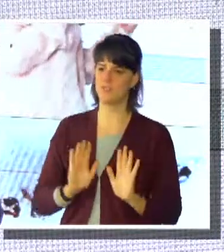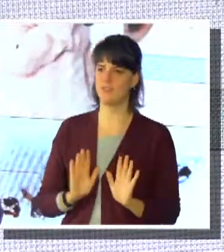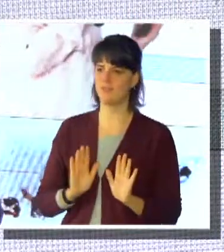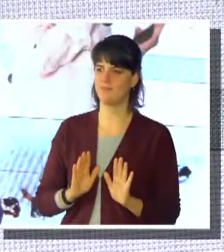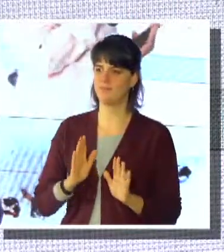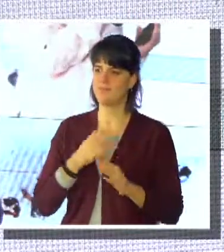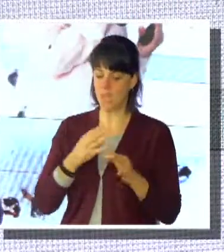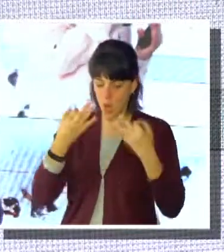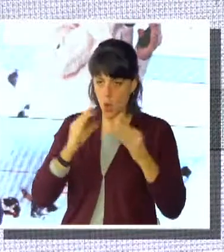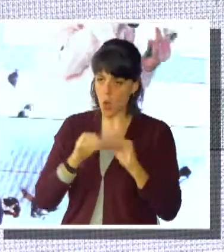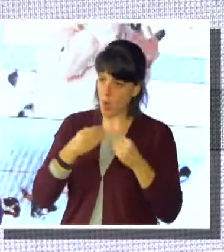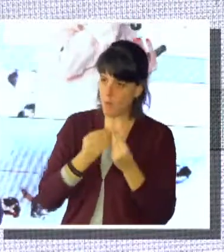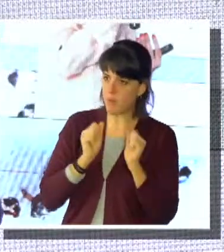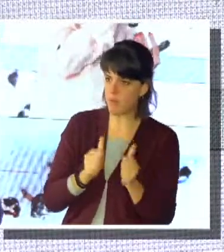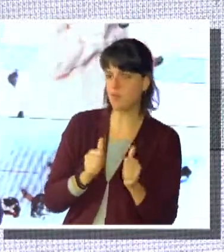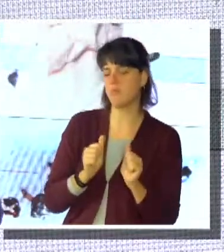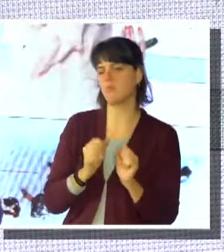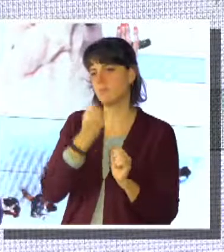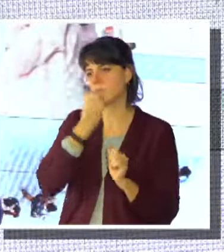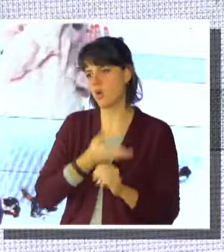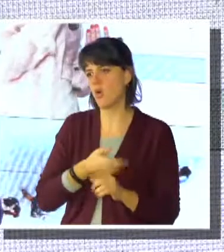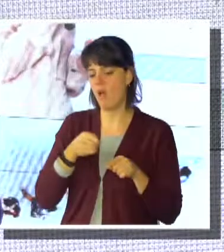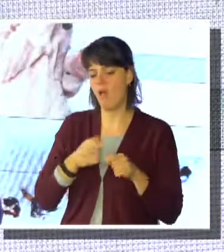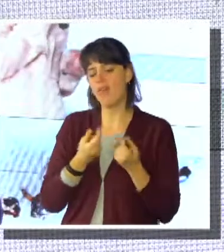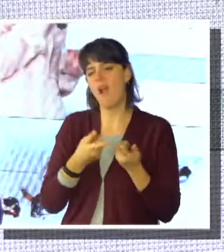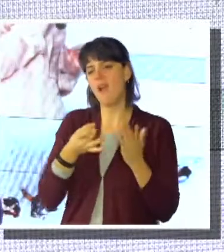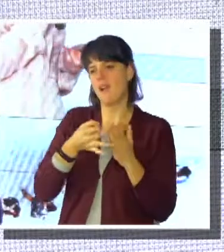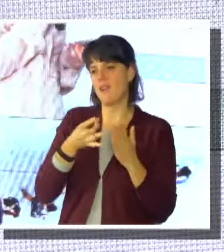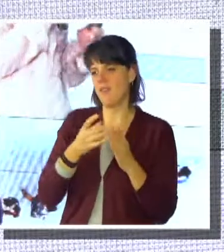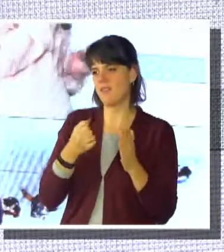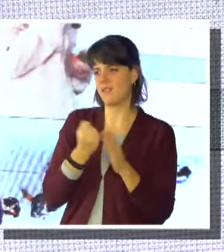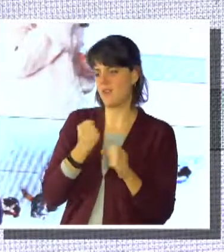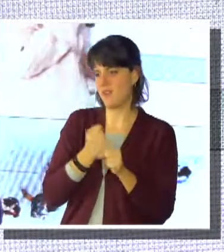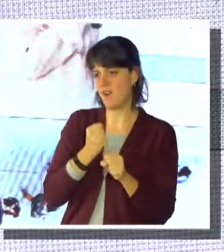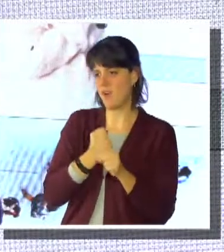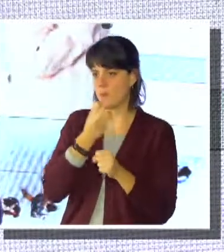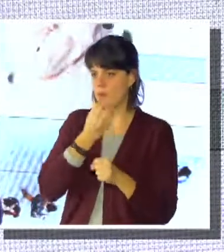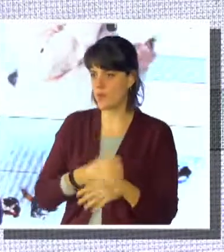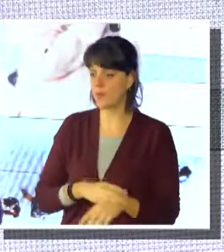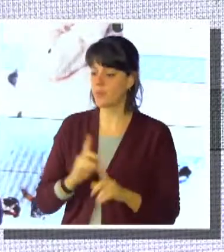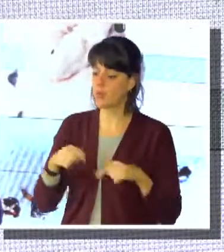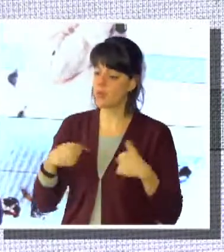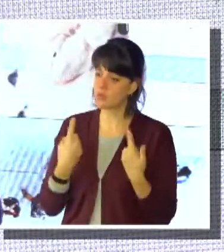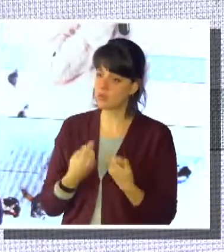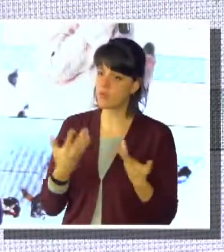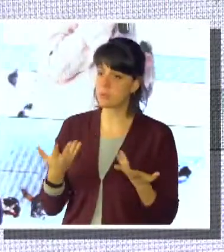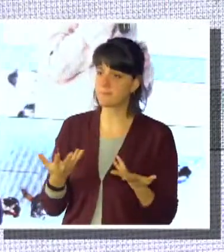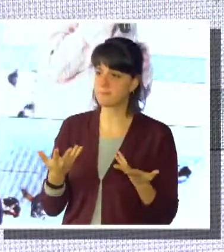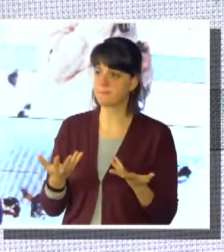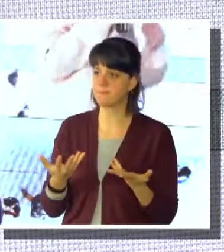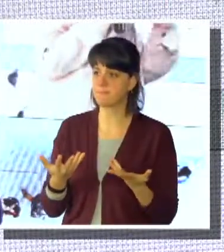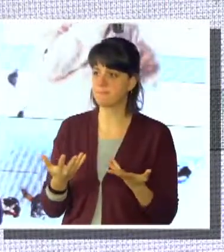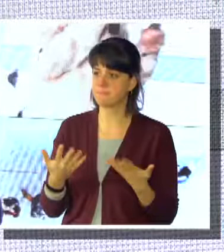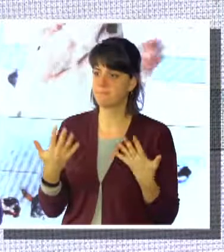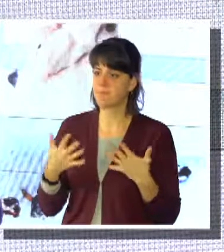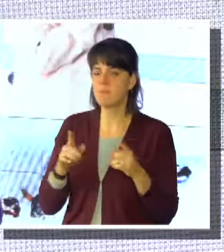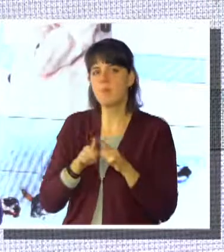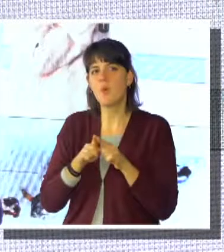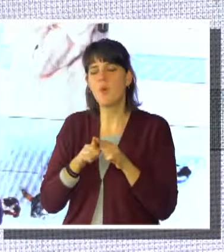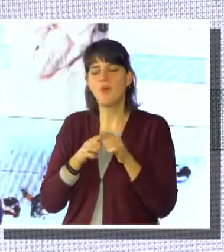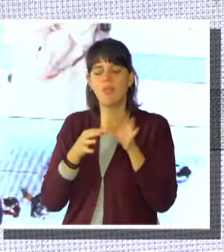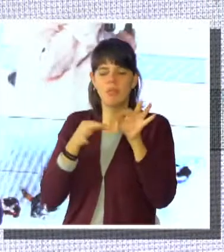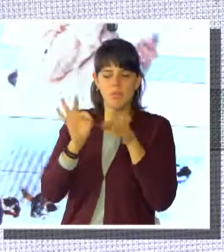nunca vienen como esperamos que vengan, tenemos varios chistes internos al respecto. Y bueno, en realidad lo que nosotros vamos armando, algo así